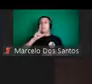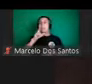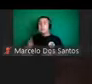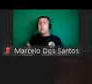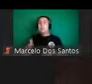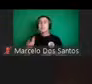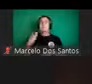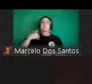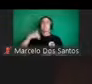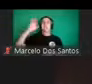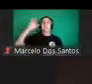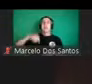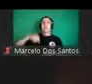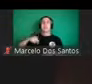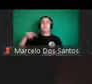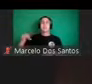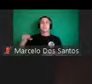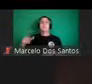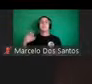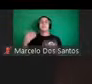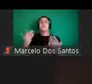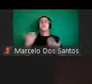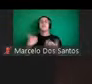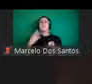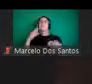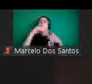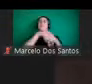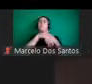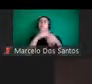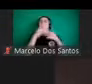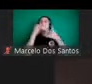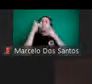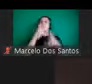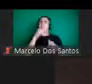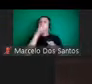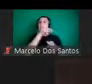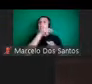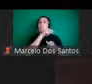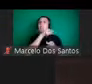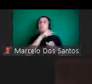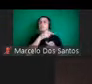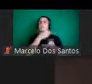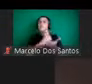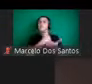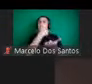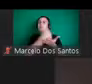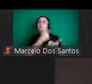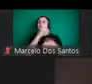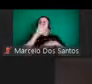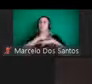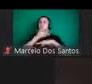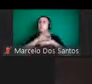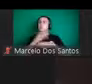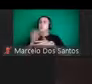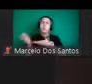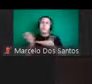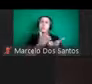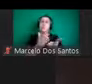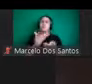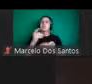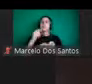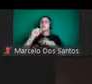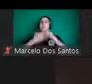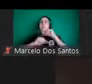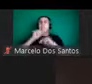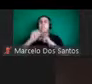beneficiados, formamos parte de estar aquí, fuimos beneficiados con los cursos, las capacitaciones, todos